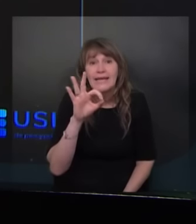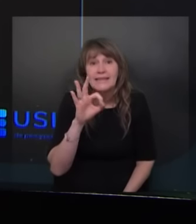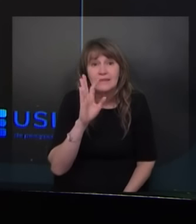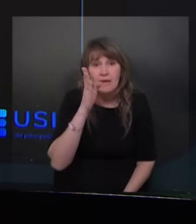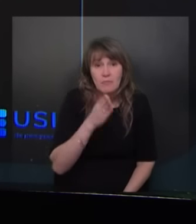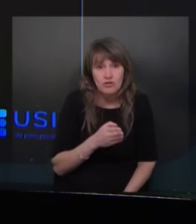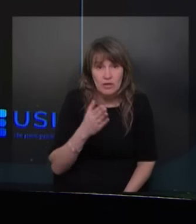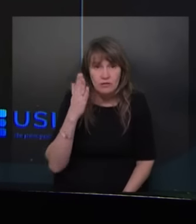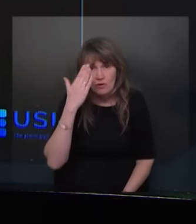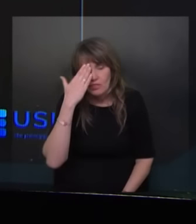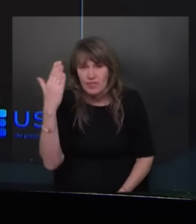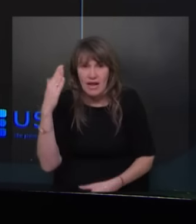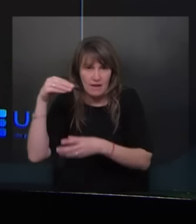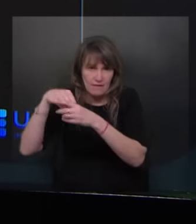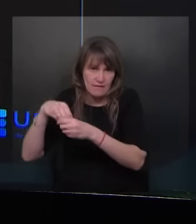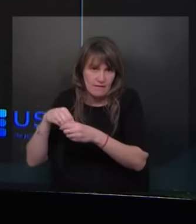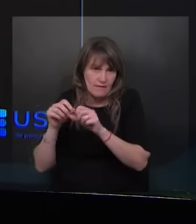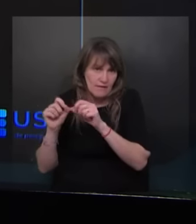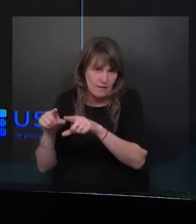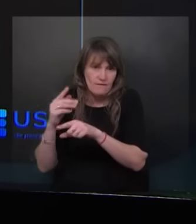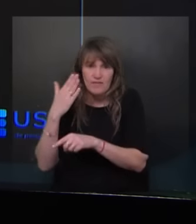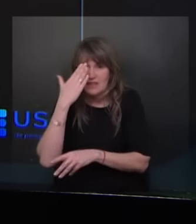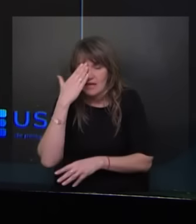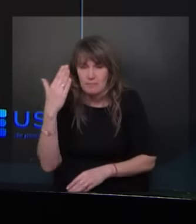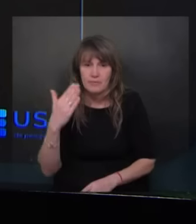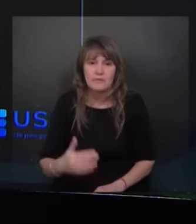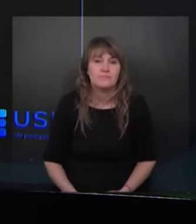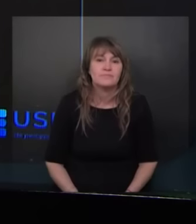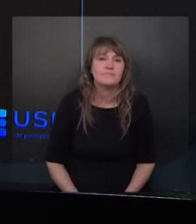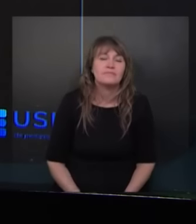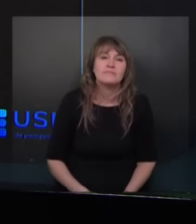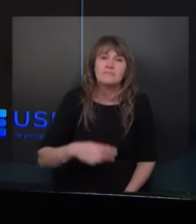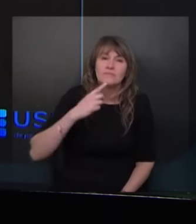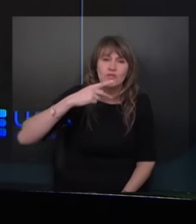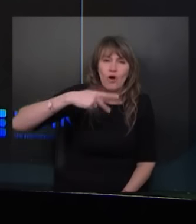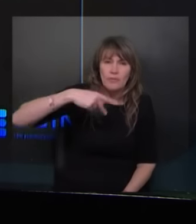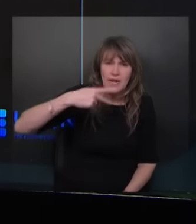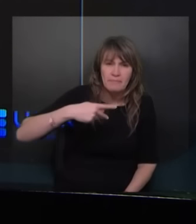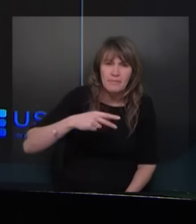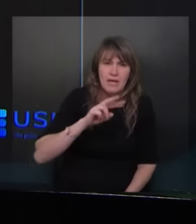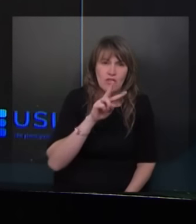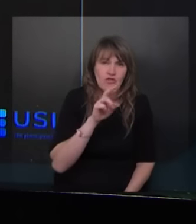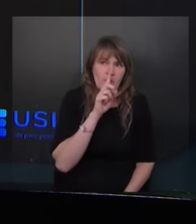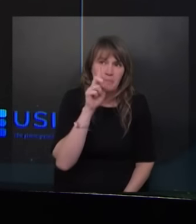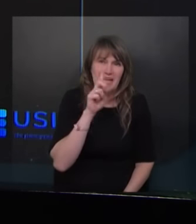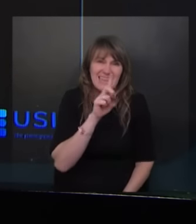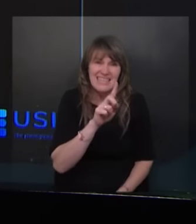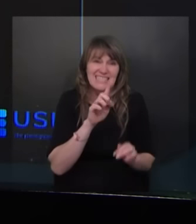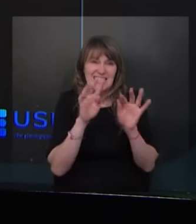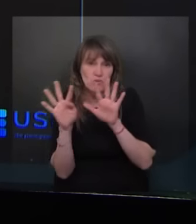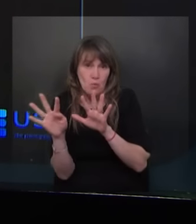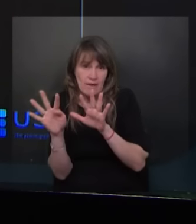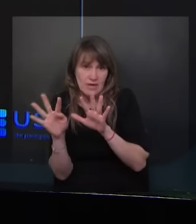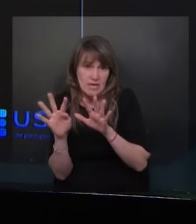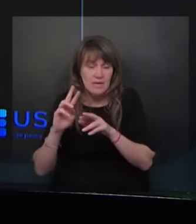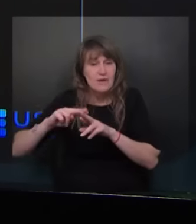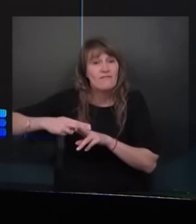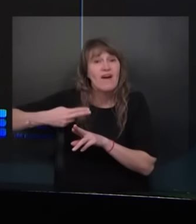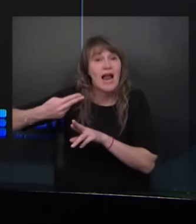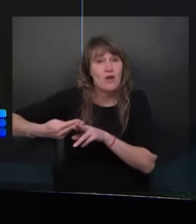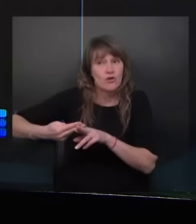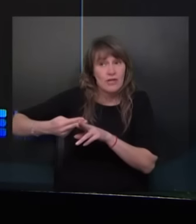ahí este la la votación es superior también en noviembre del 2019 O sea ya en el balotas el